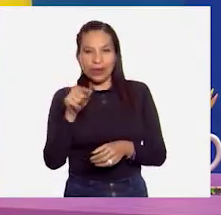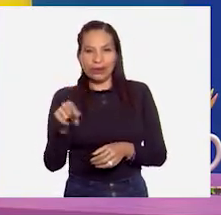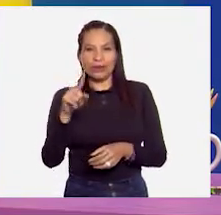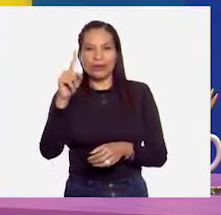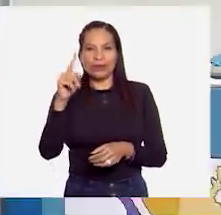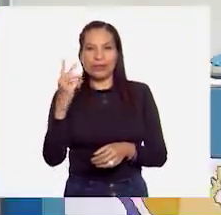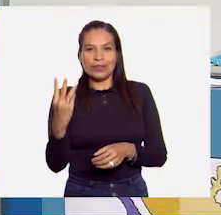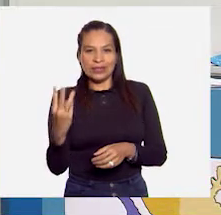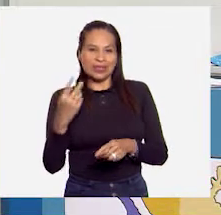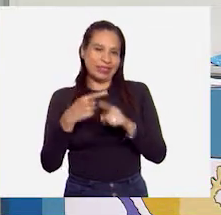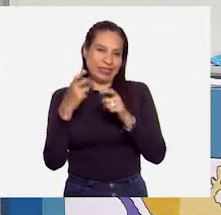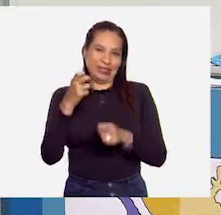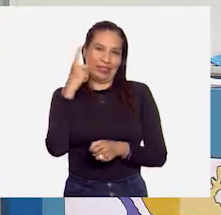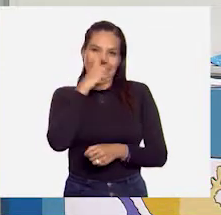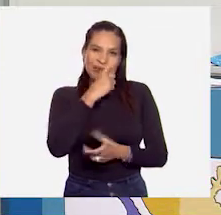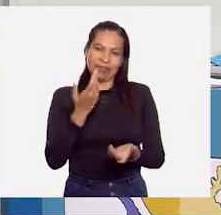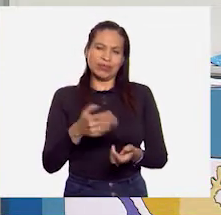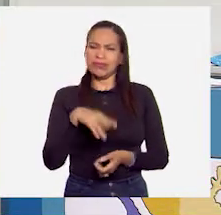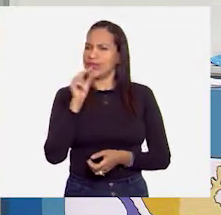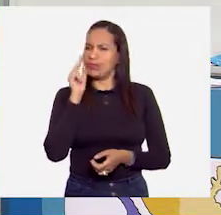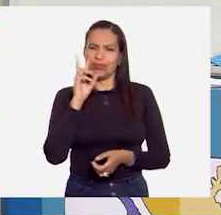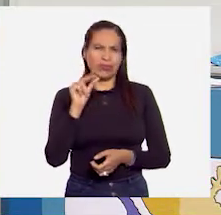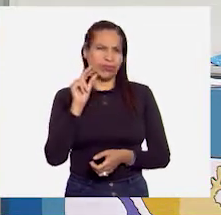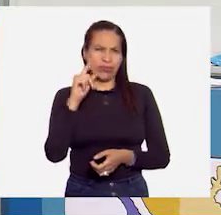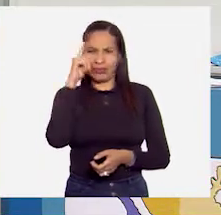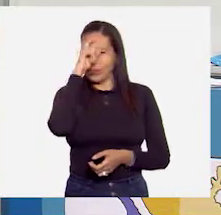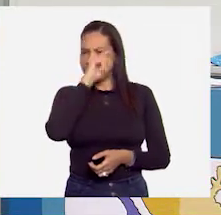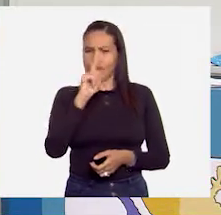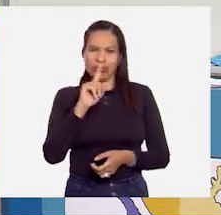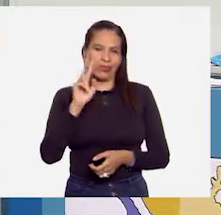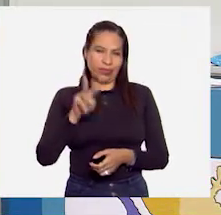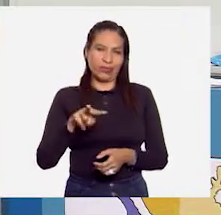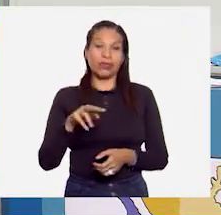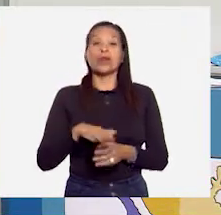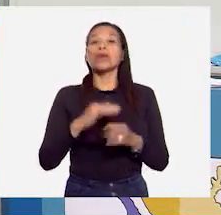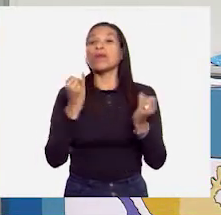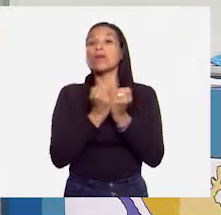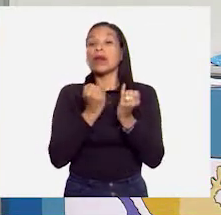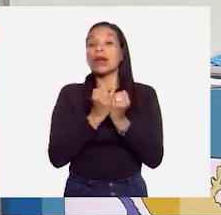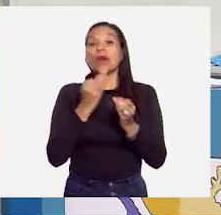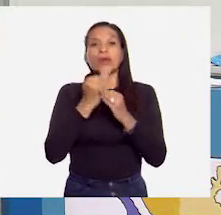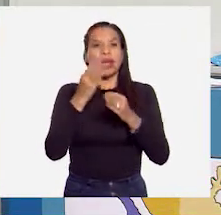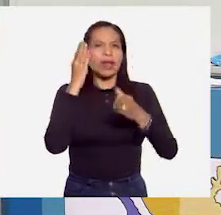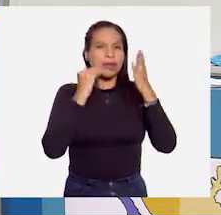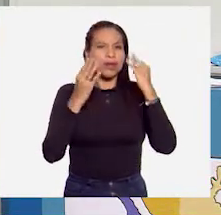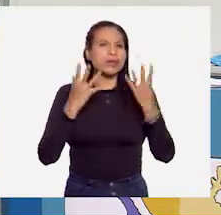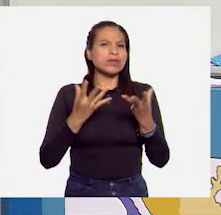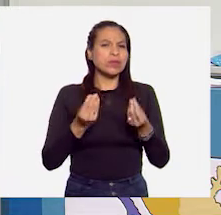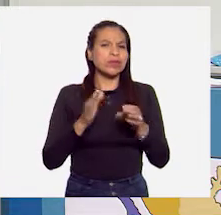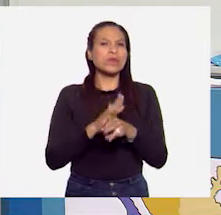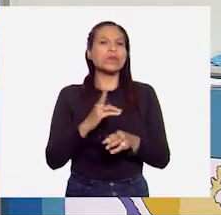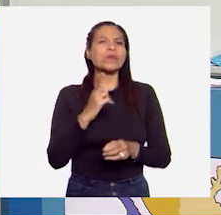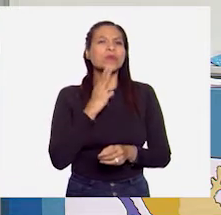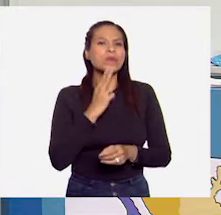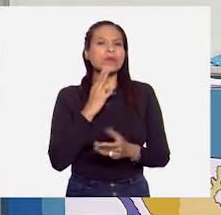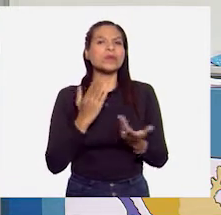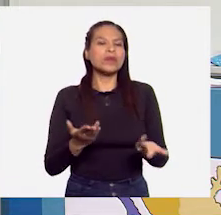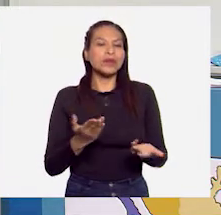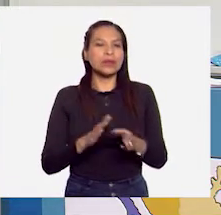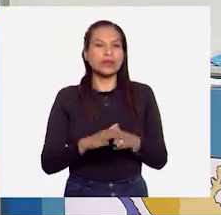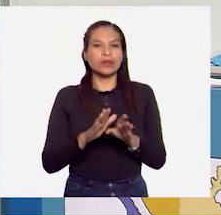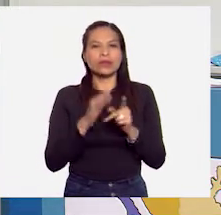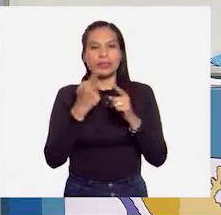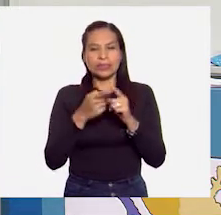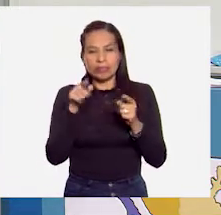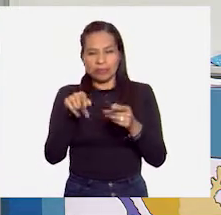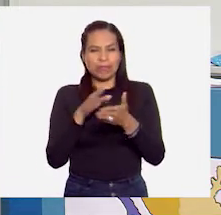maestro. Vas a ver que no lo son. Además, vamos a aprender mucho porque utilizaremos